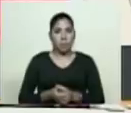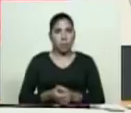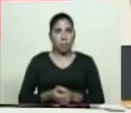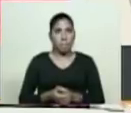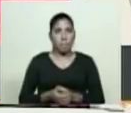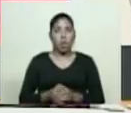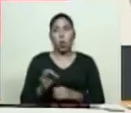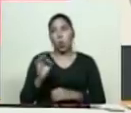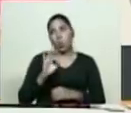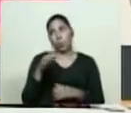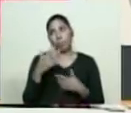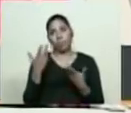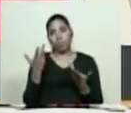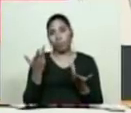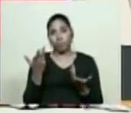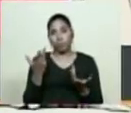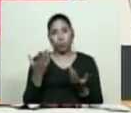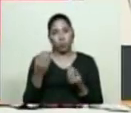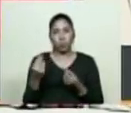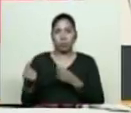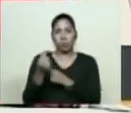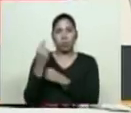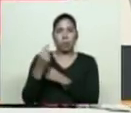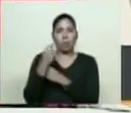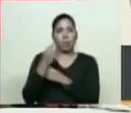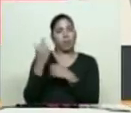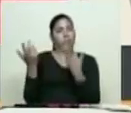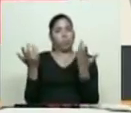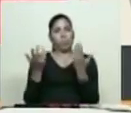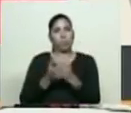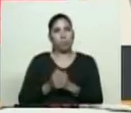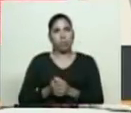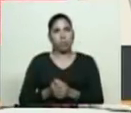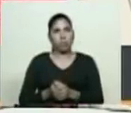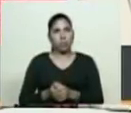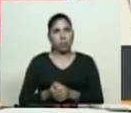pudiéramos, tantas acusaciones que nos hacen a nosotros, a todos nosotros.